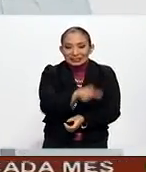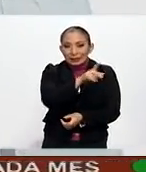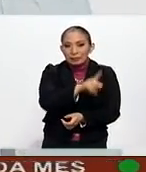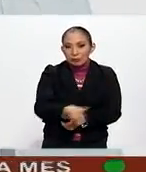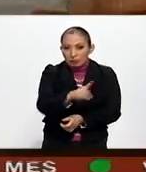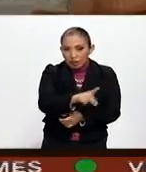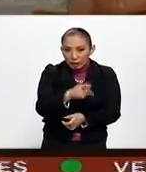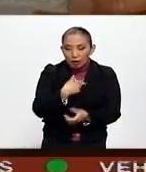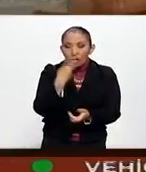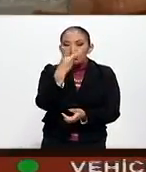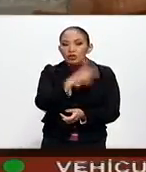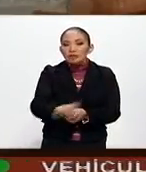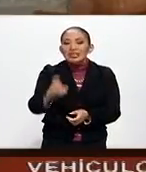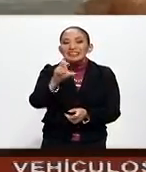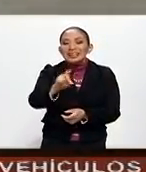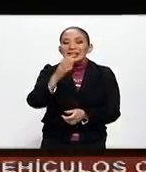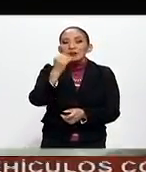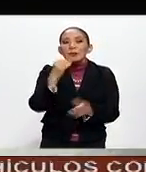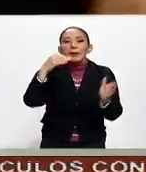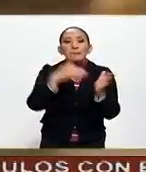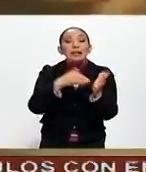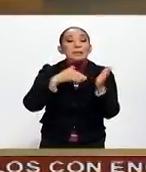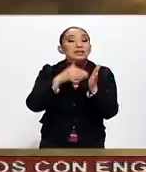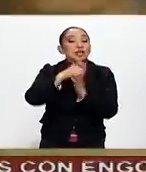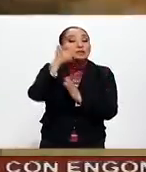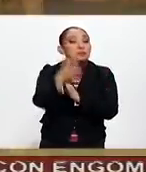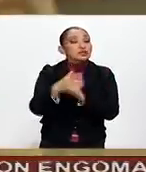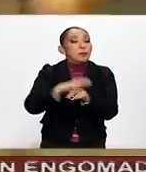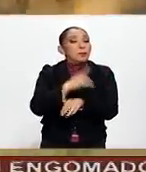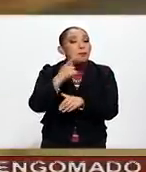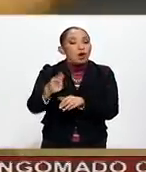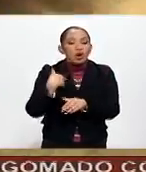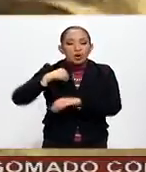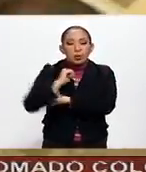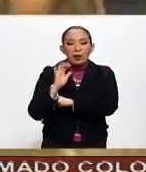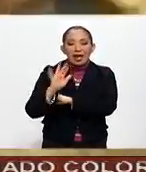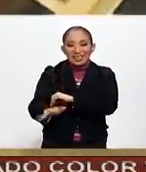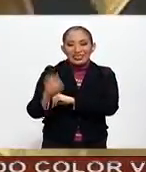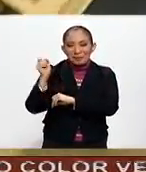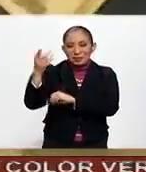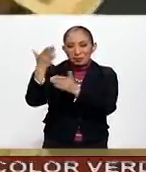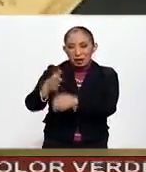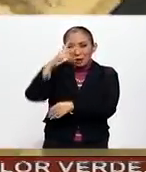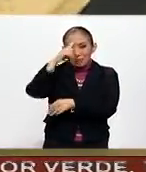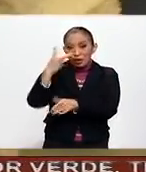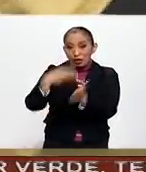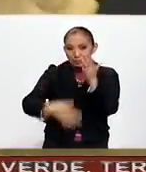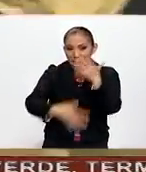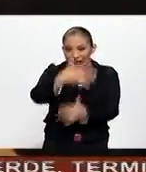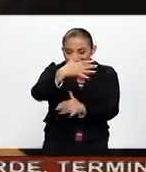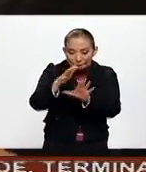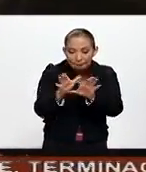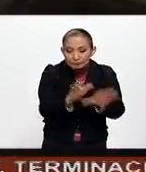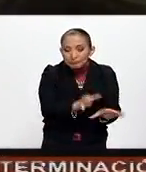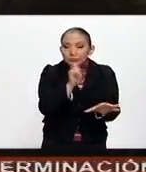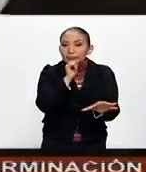públicos. 239 mil millones de pesos por el remanente de la operación del Banco de México en 2015. También destacó las